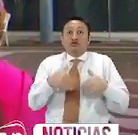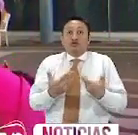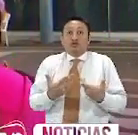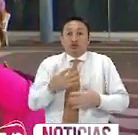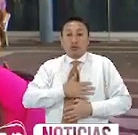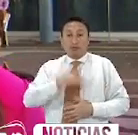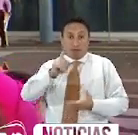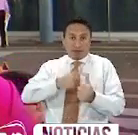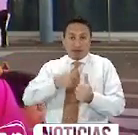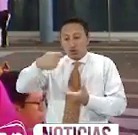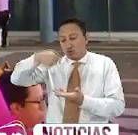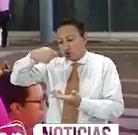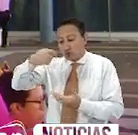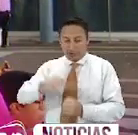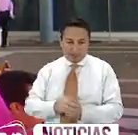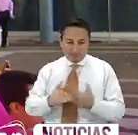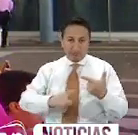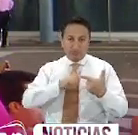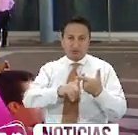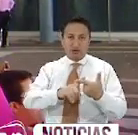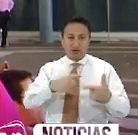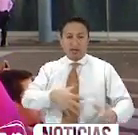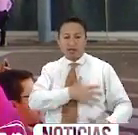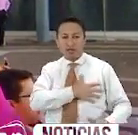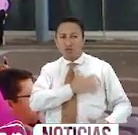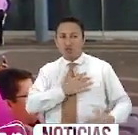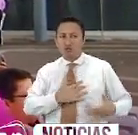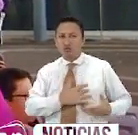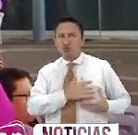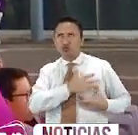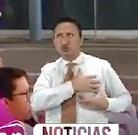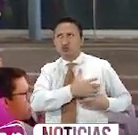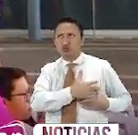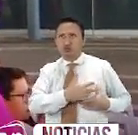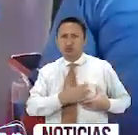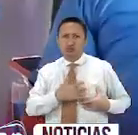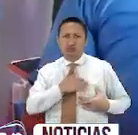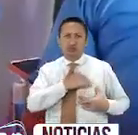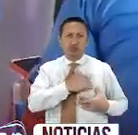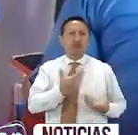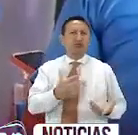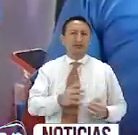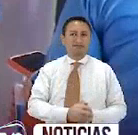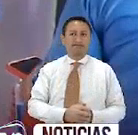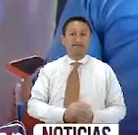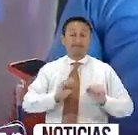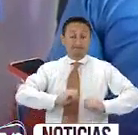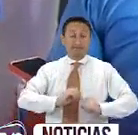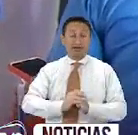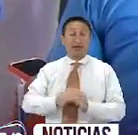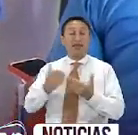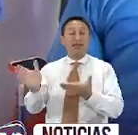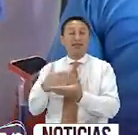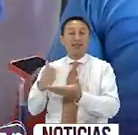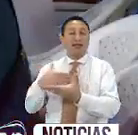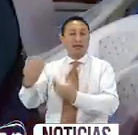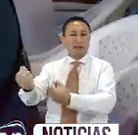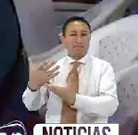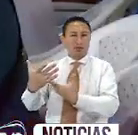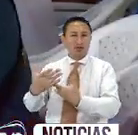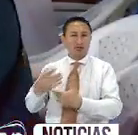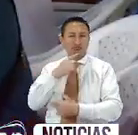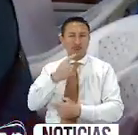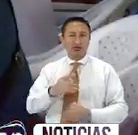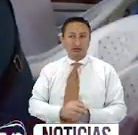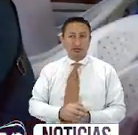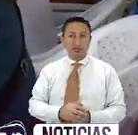alimentar, de qué manera podemos tocarnos para buscar bultos en nuestras mamas. Así recibieron folletos y mucha información que aseguraron